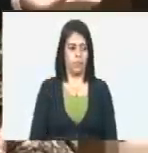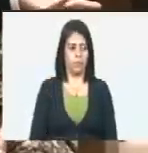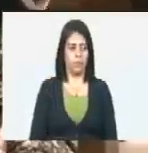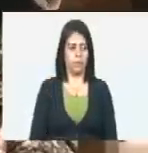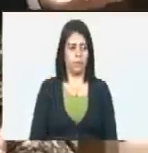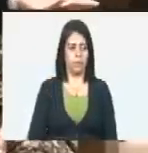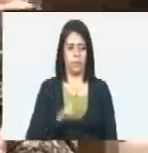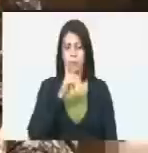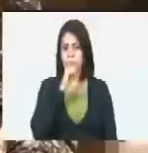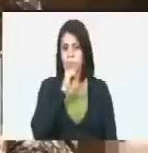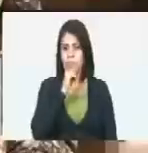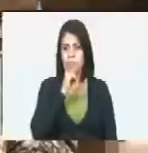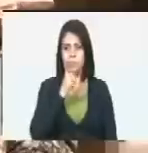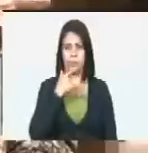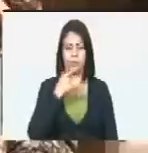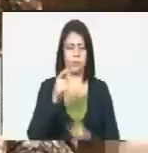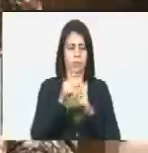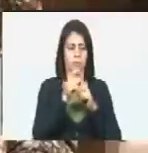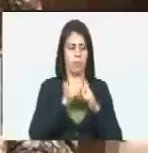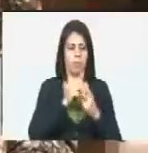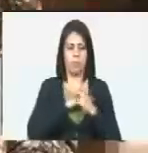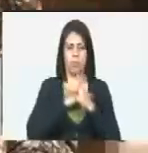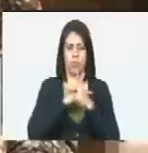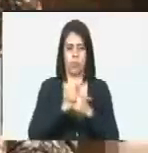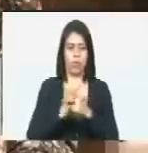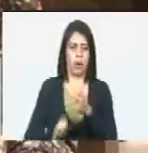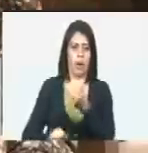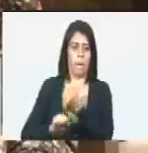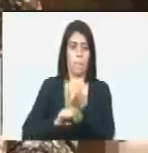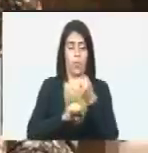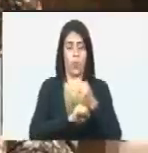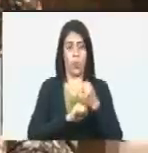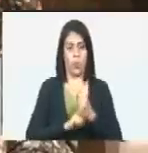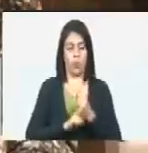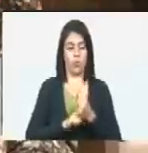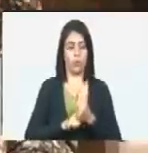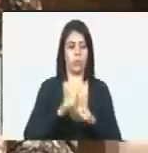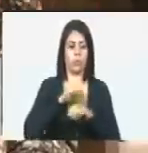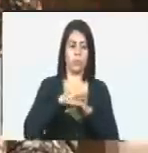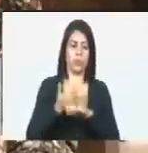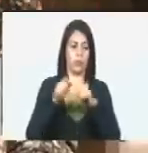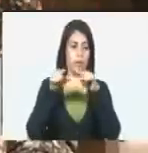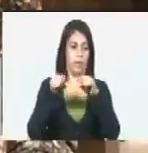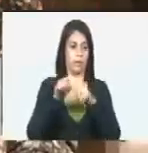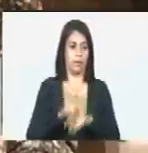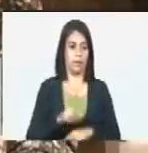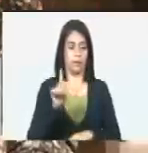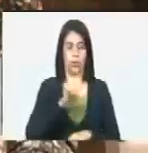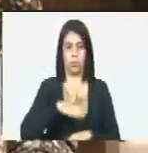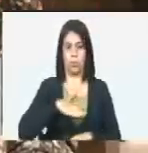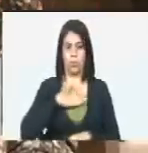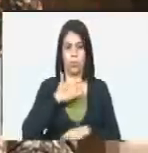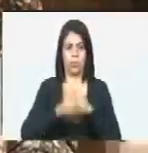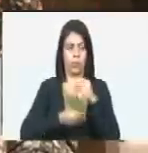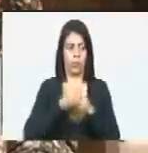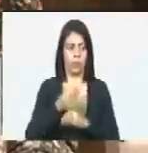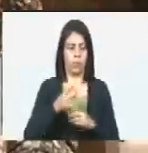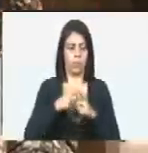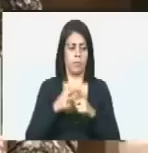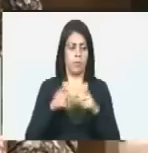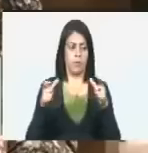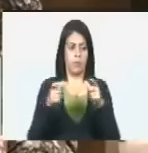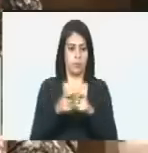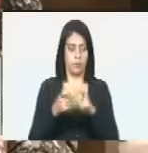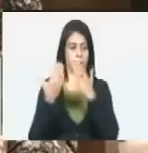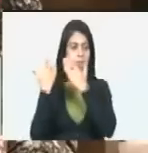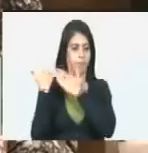una expresión de voluntad favorable, por lo que no podía esta Corte asumir